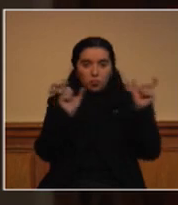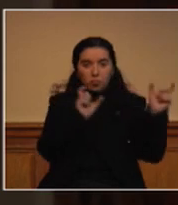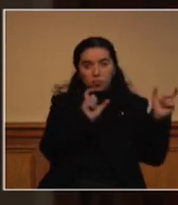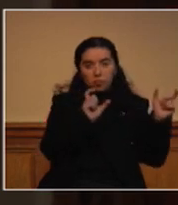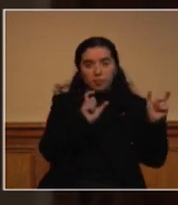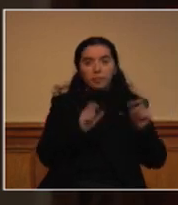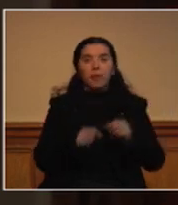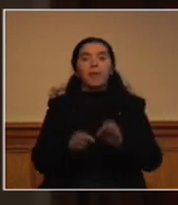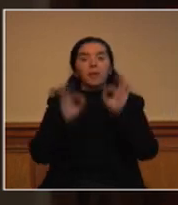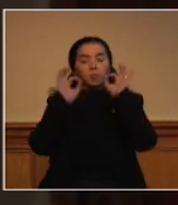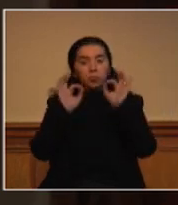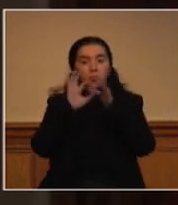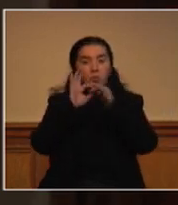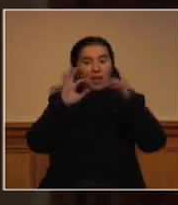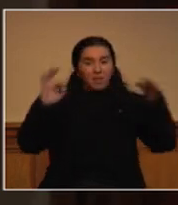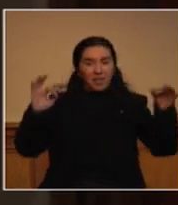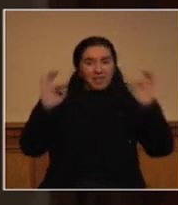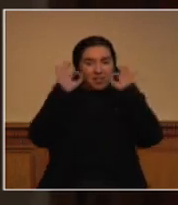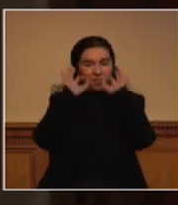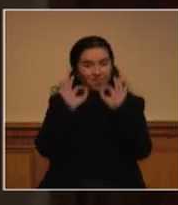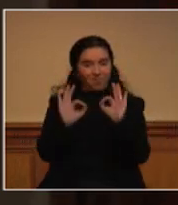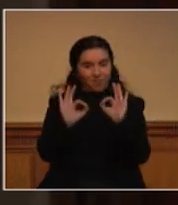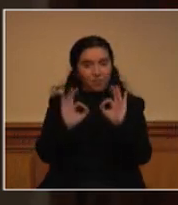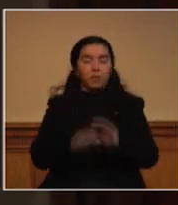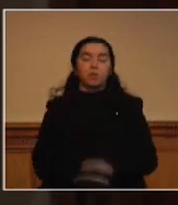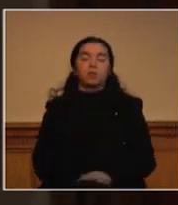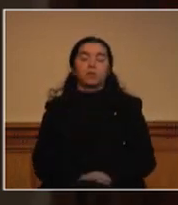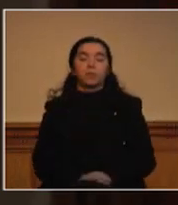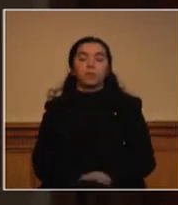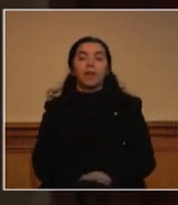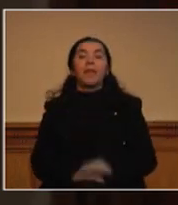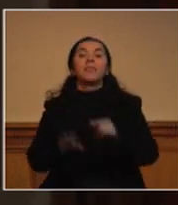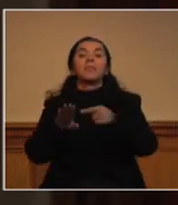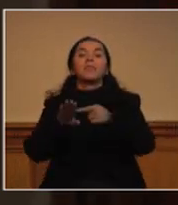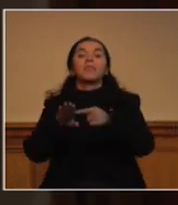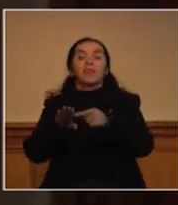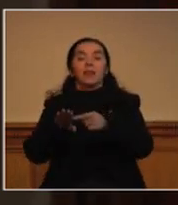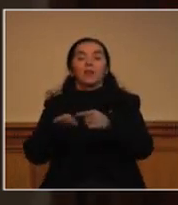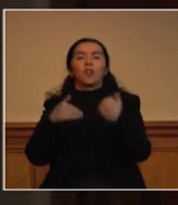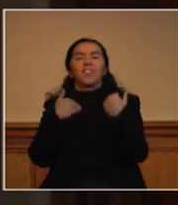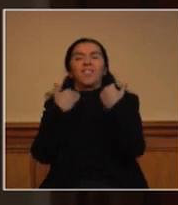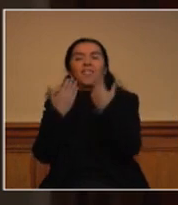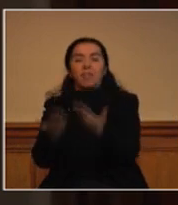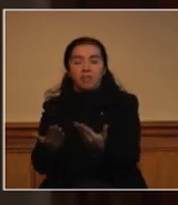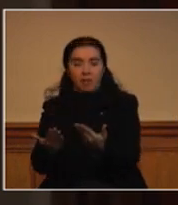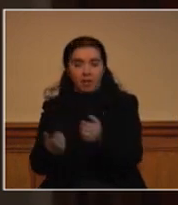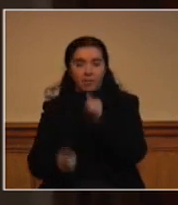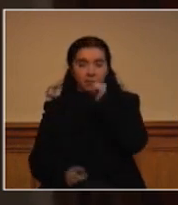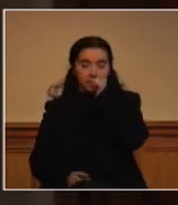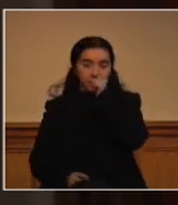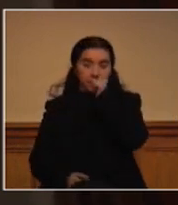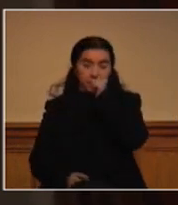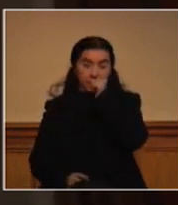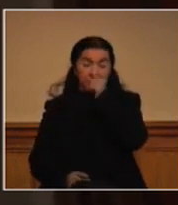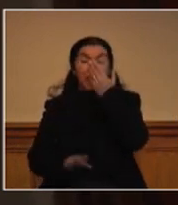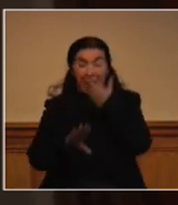una frase correctamente. La tecnología les facilita eso. Hay programas que pueden hacer todo